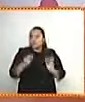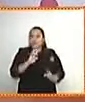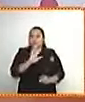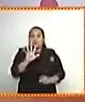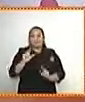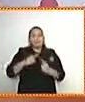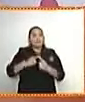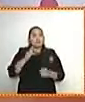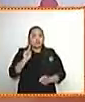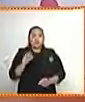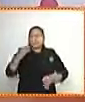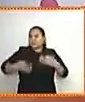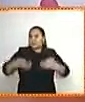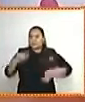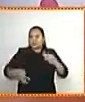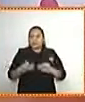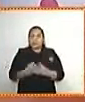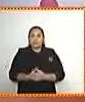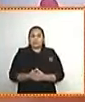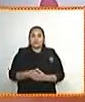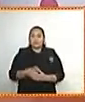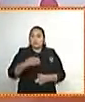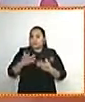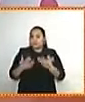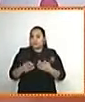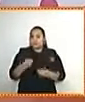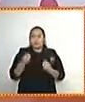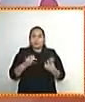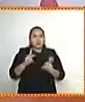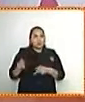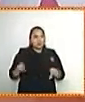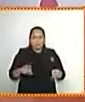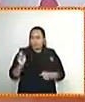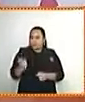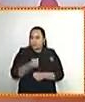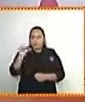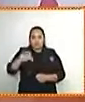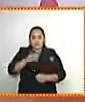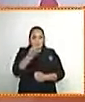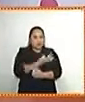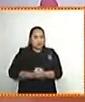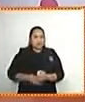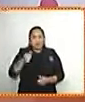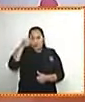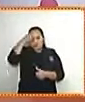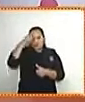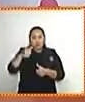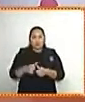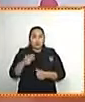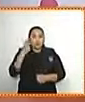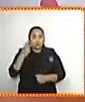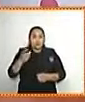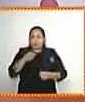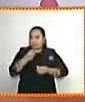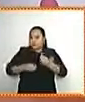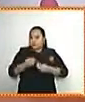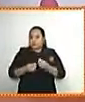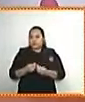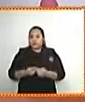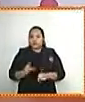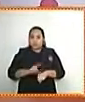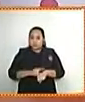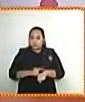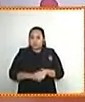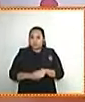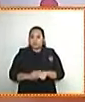Muchas felicidades. Jugadores, esperamos que hayan sido muchos los afortunados ganando en esta tarde. No olvides sintonizarnos en nuestros horarios habituales